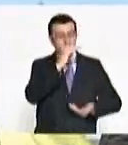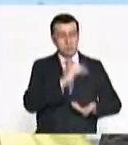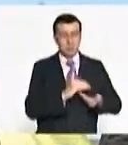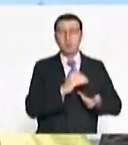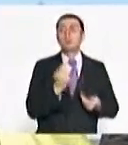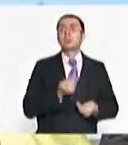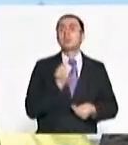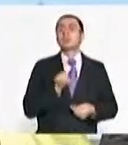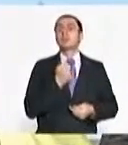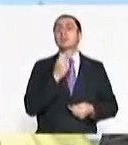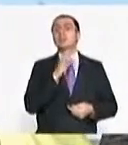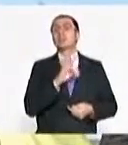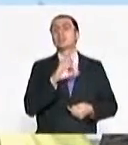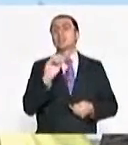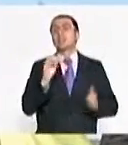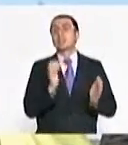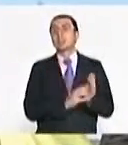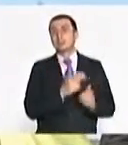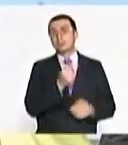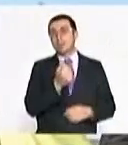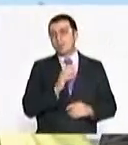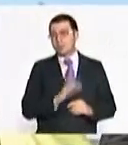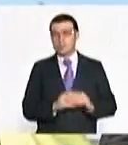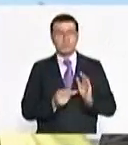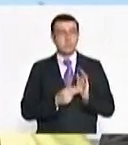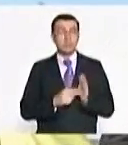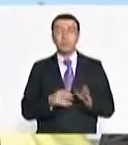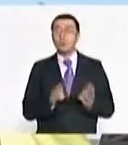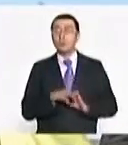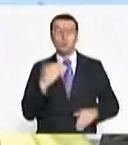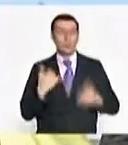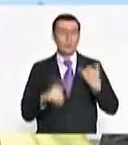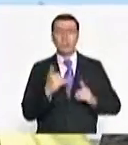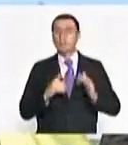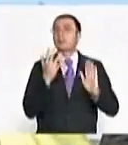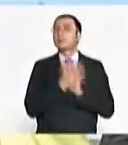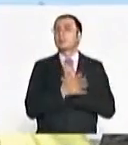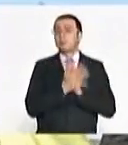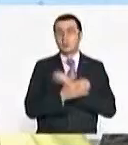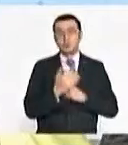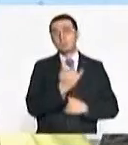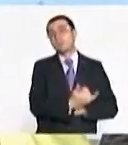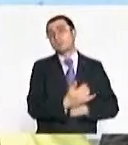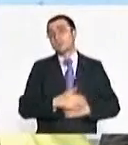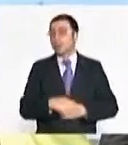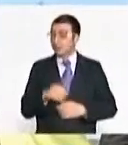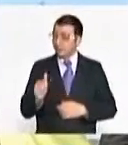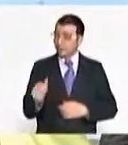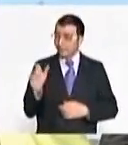pronto jugar con la información. Por eso es muy importante lo que está diciendo el doctor Freddy,